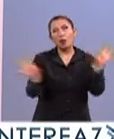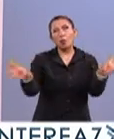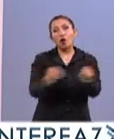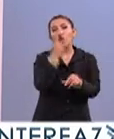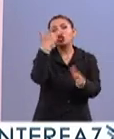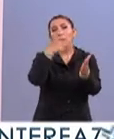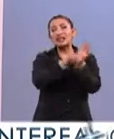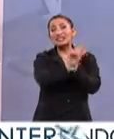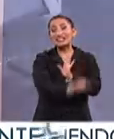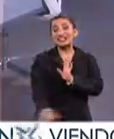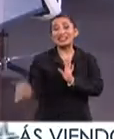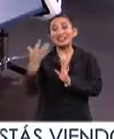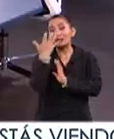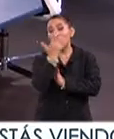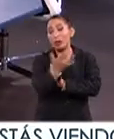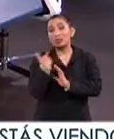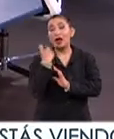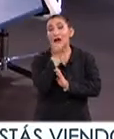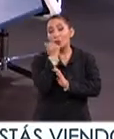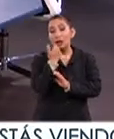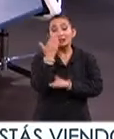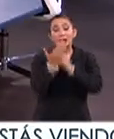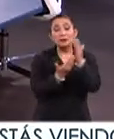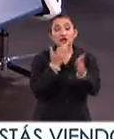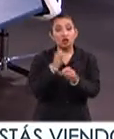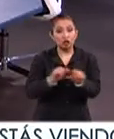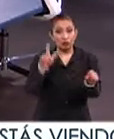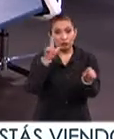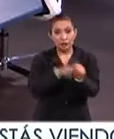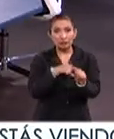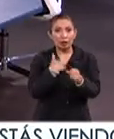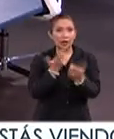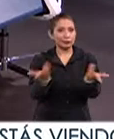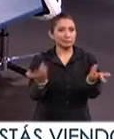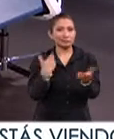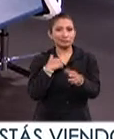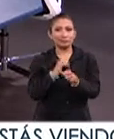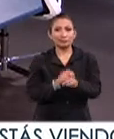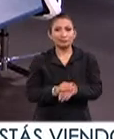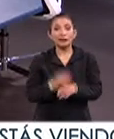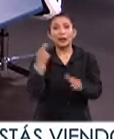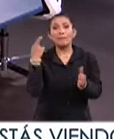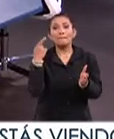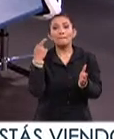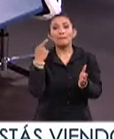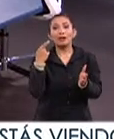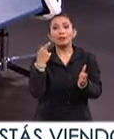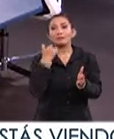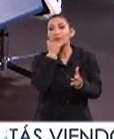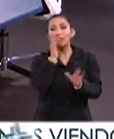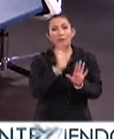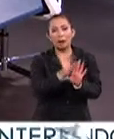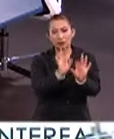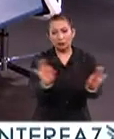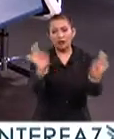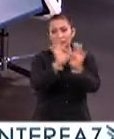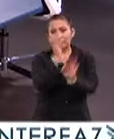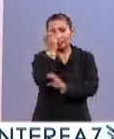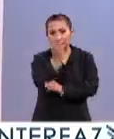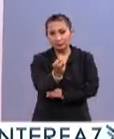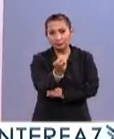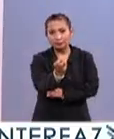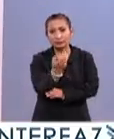como 8.650. Servicio social, creo ya me pasé, ¿verdad? Ya son las fechas. 1,000 perdones. Miren, lo más importante es